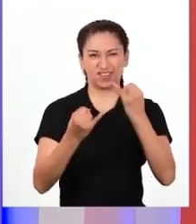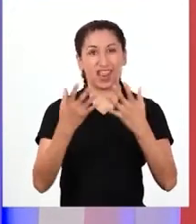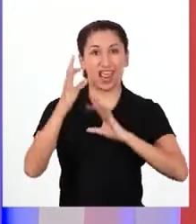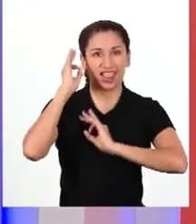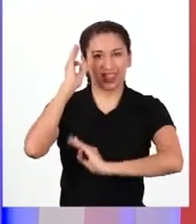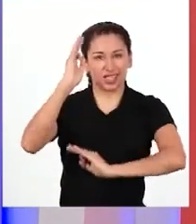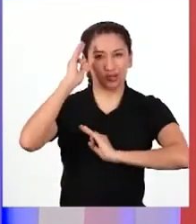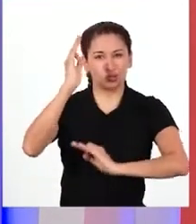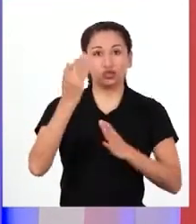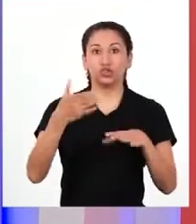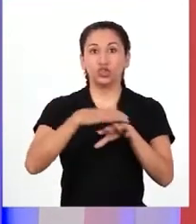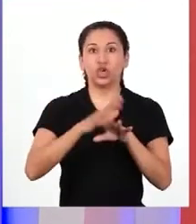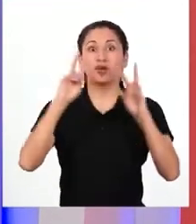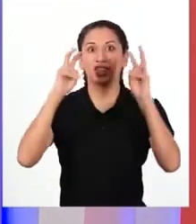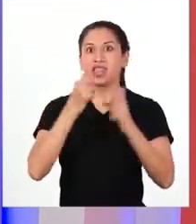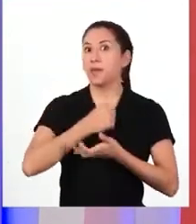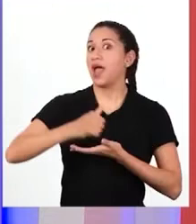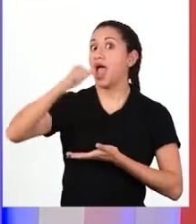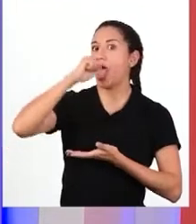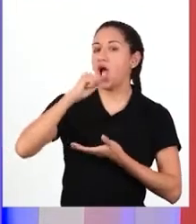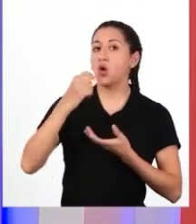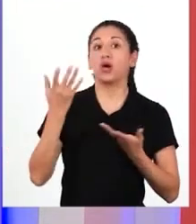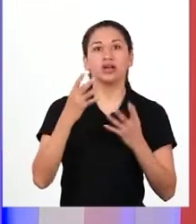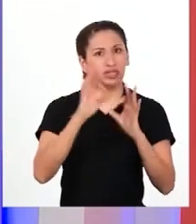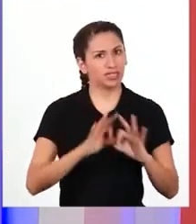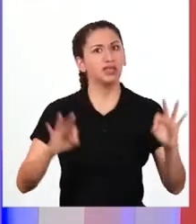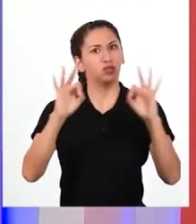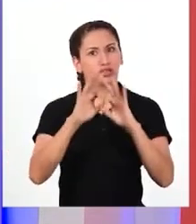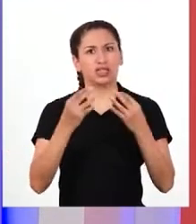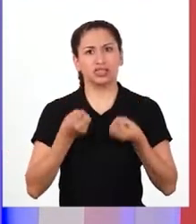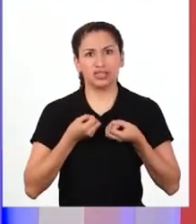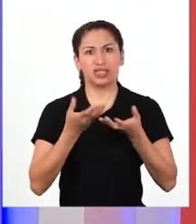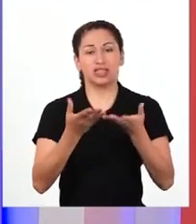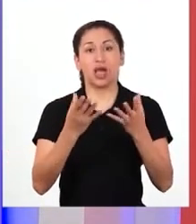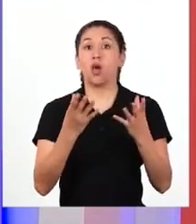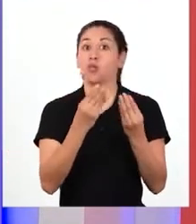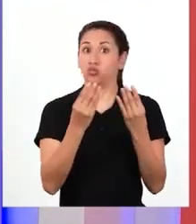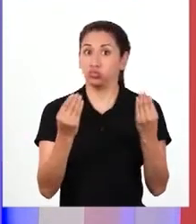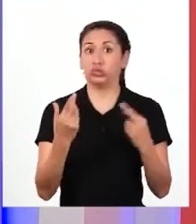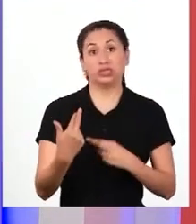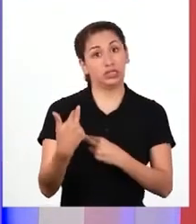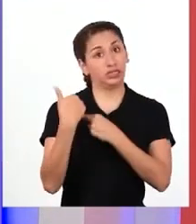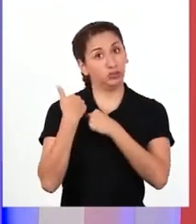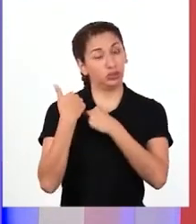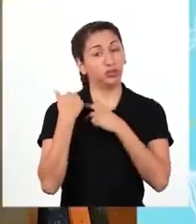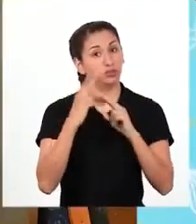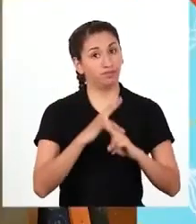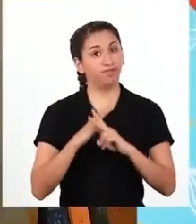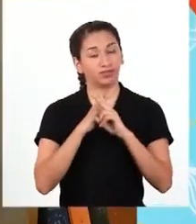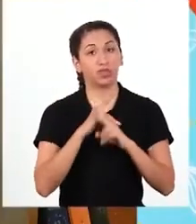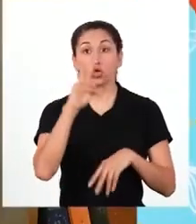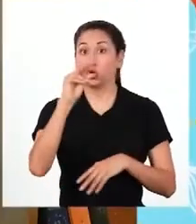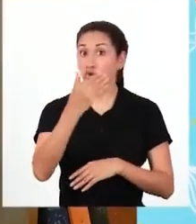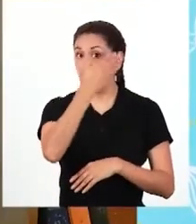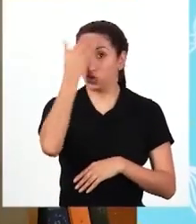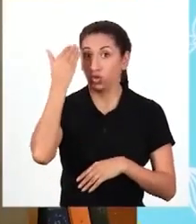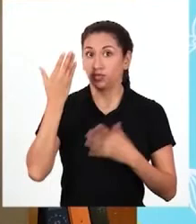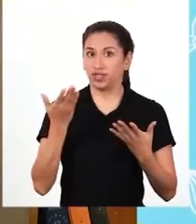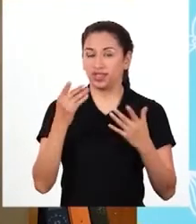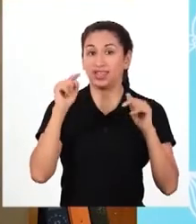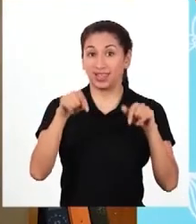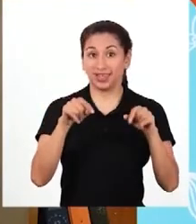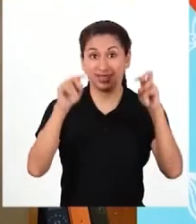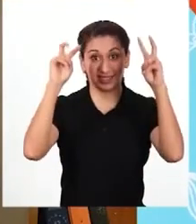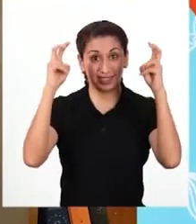de nuestros discursos sobre el agua como un recurso esencial que merece ser tratado con mucha responsabilidad. No olvidemos que